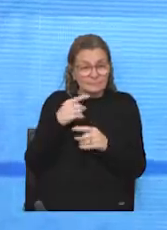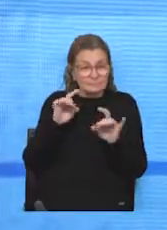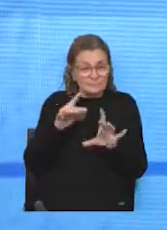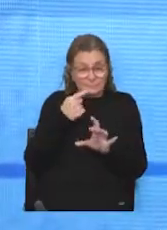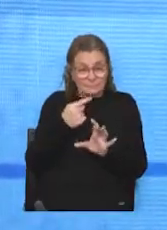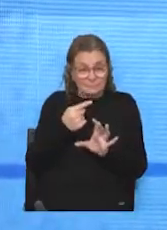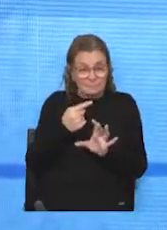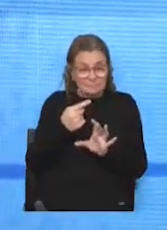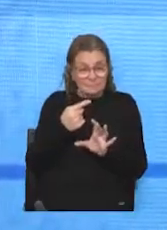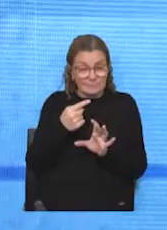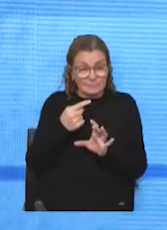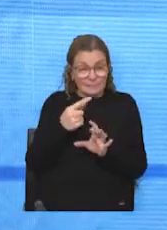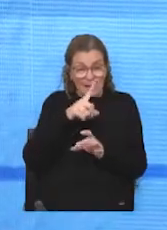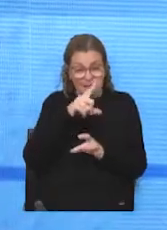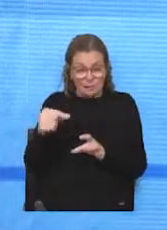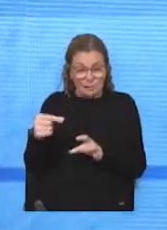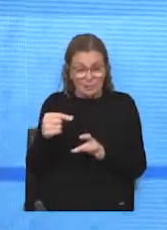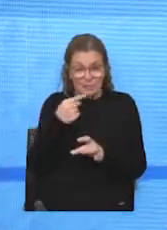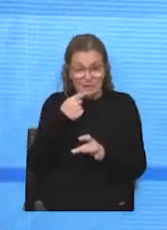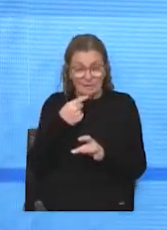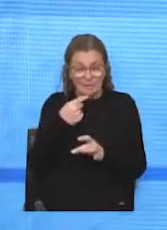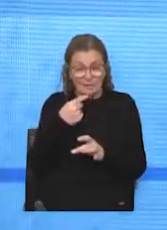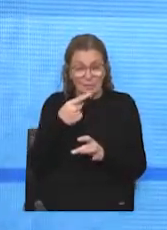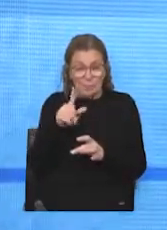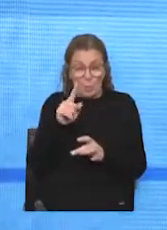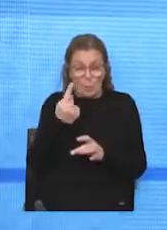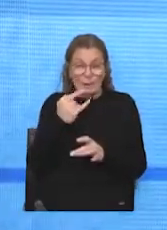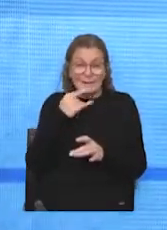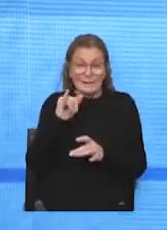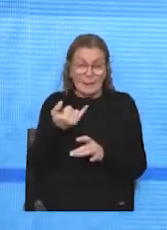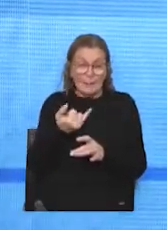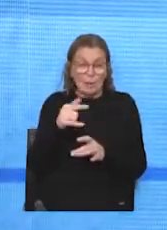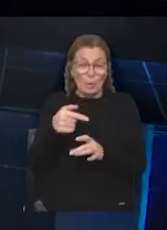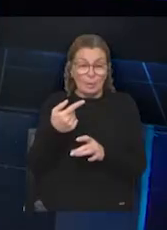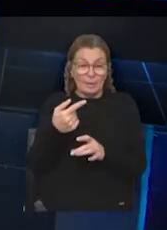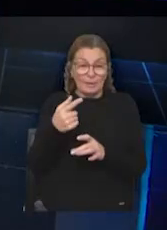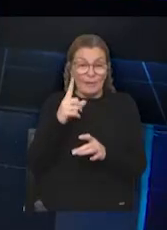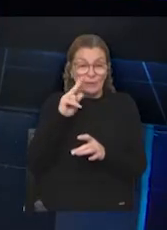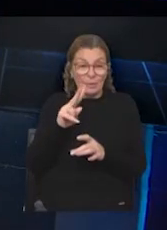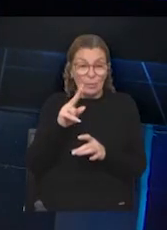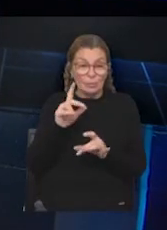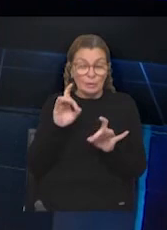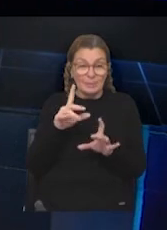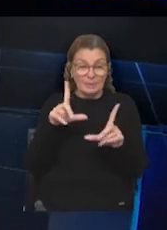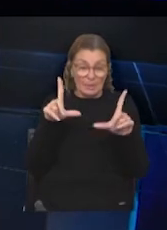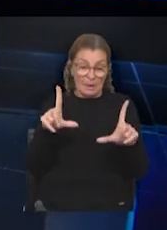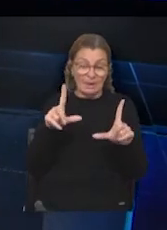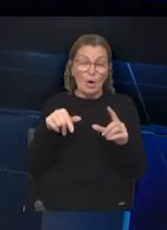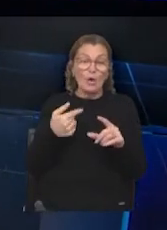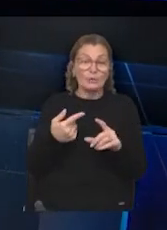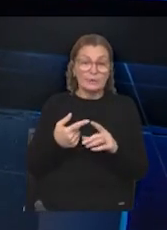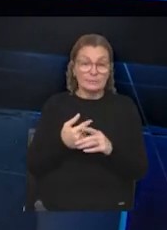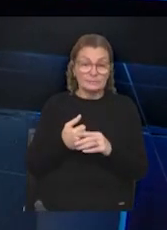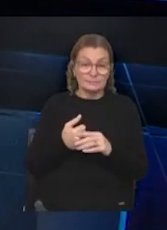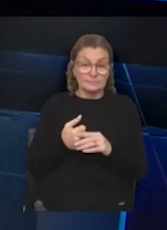hacen a a cateto yacente porque ahora vamos a poner otro ejemplo antes de pasar directamente al logo Y si podes poner la otra imagen los